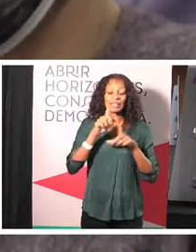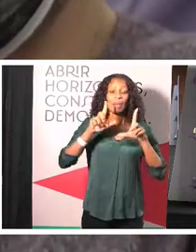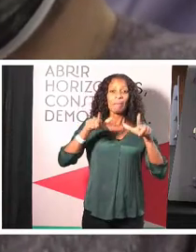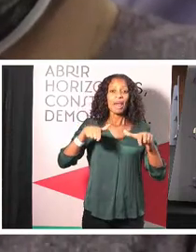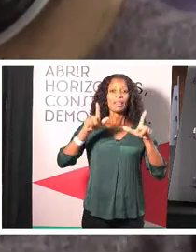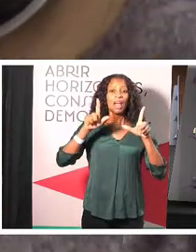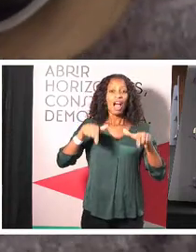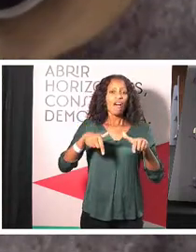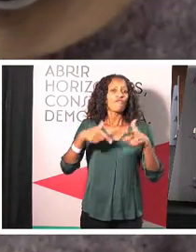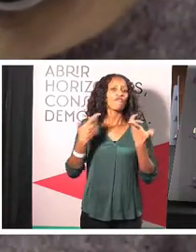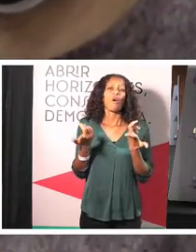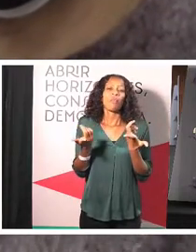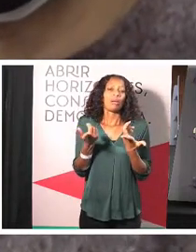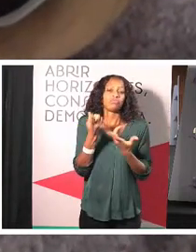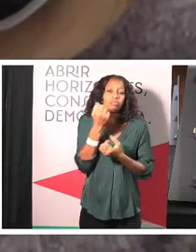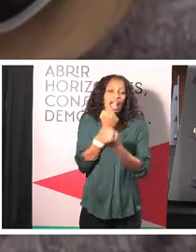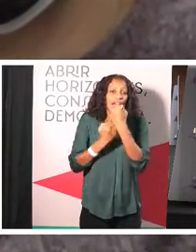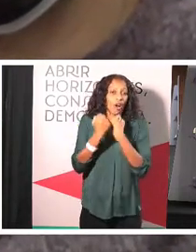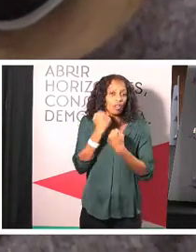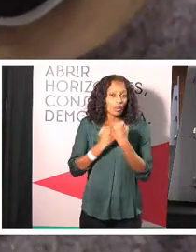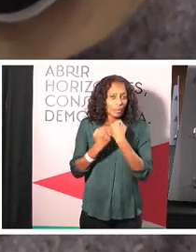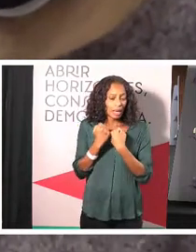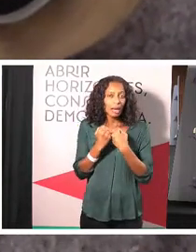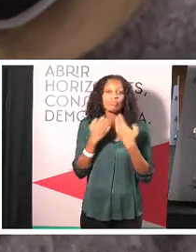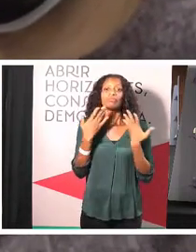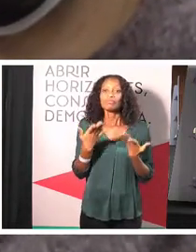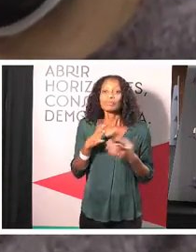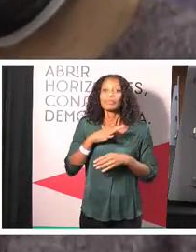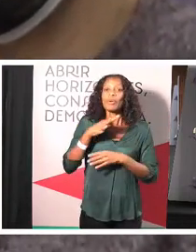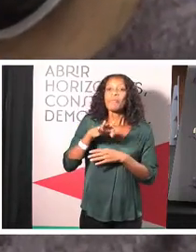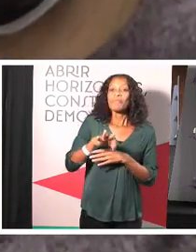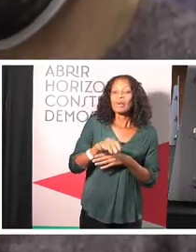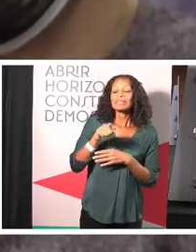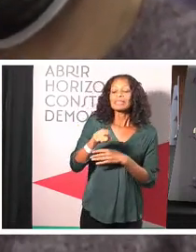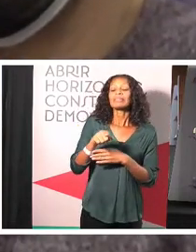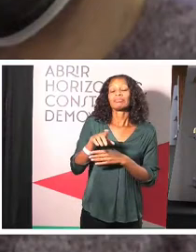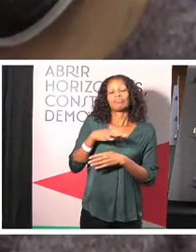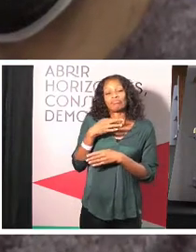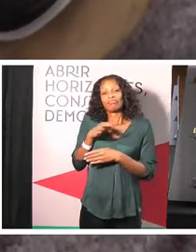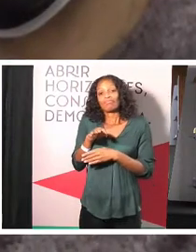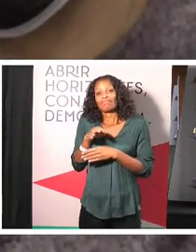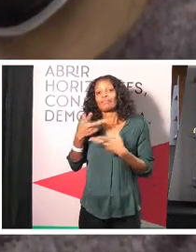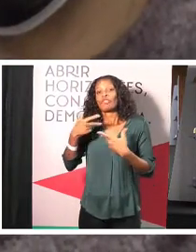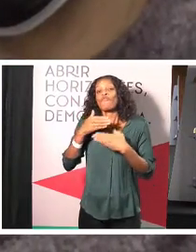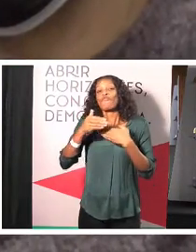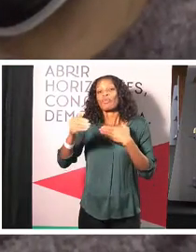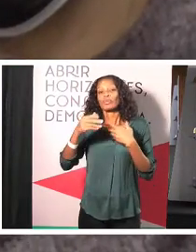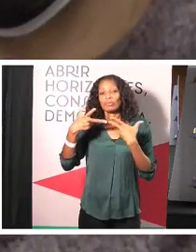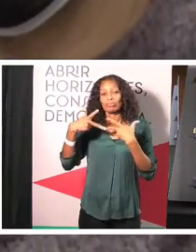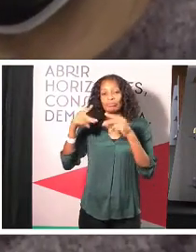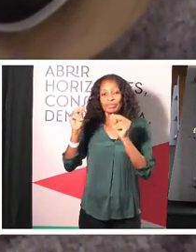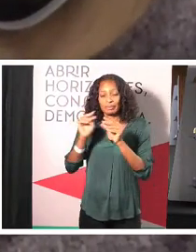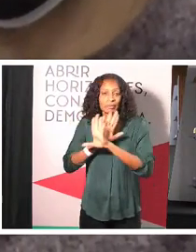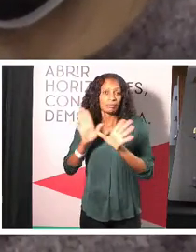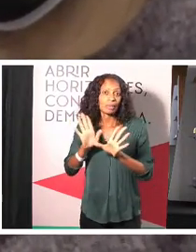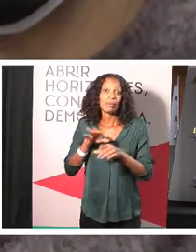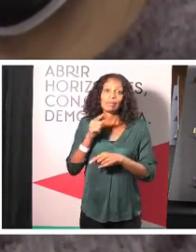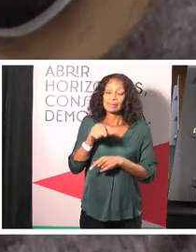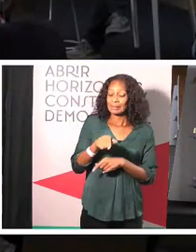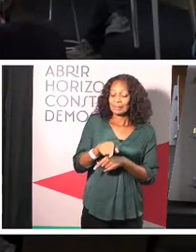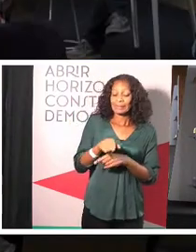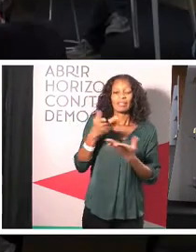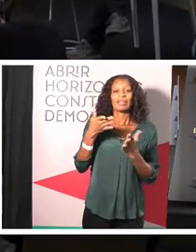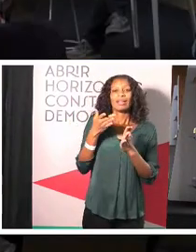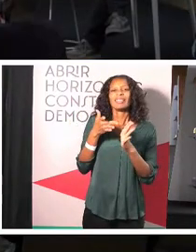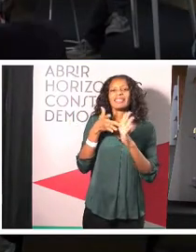austeras y que normalmente se vayan adaptando. Esto, en parte, nos está demostrando que es verdad, o sea, que digamos que este